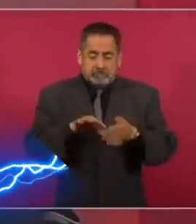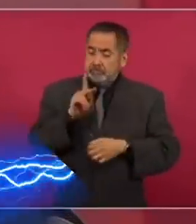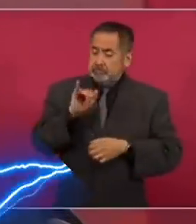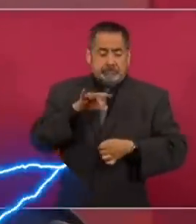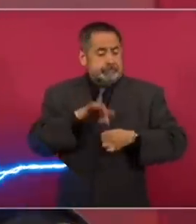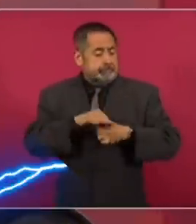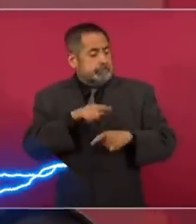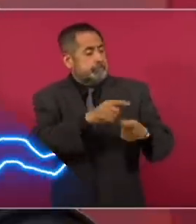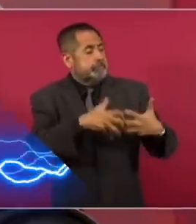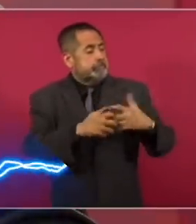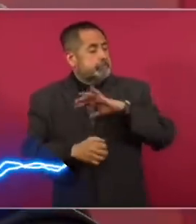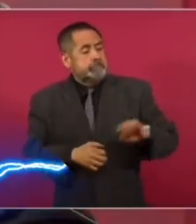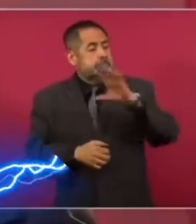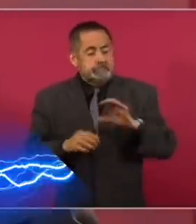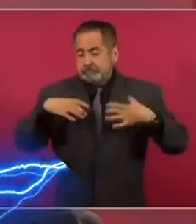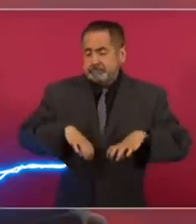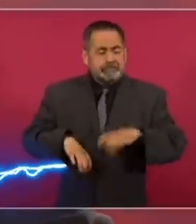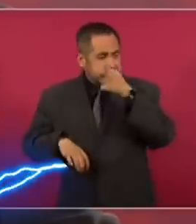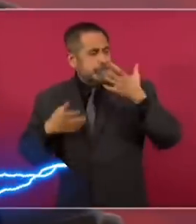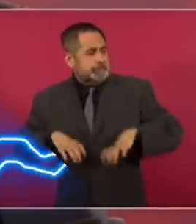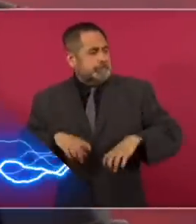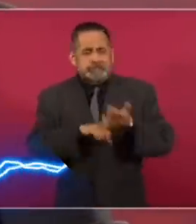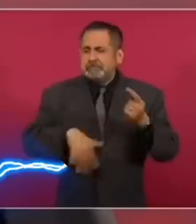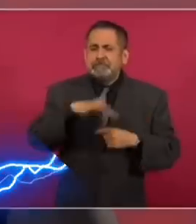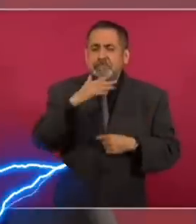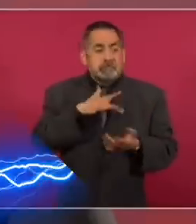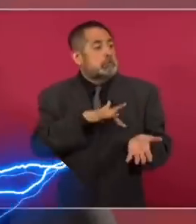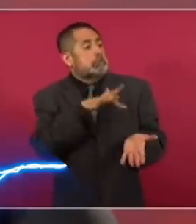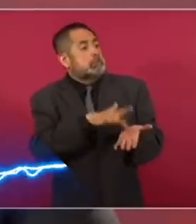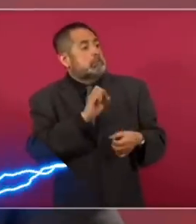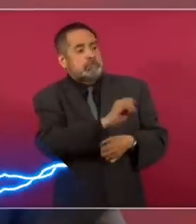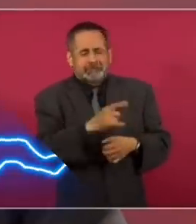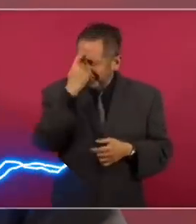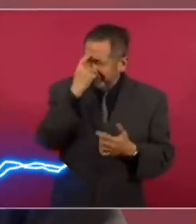el lucro? Que se han dedicado a corromperlo todo.